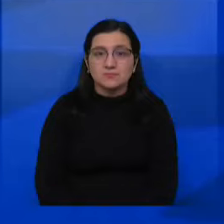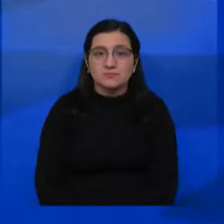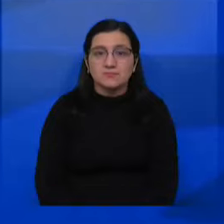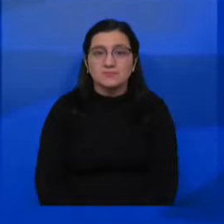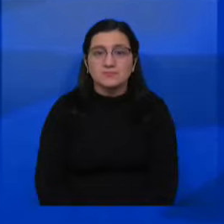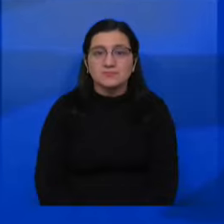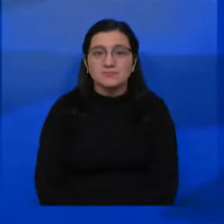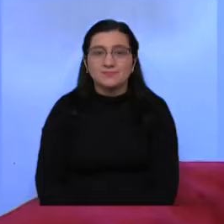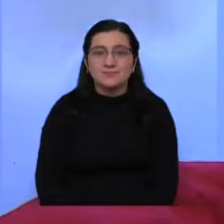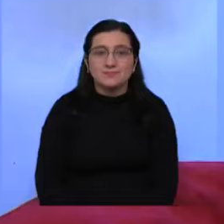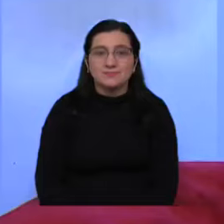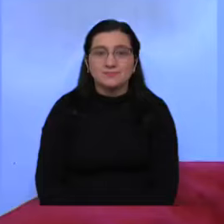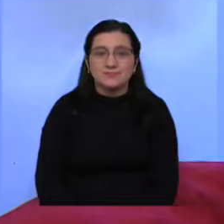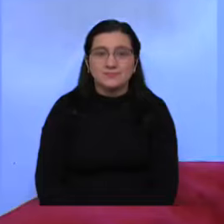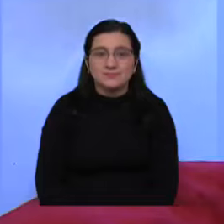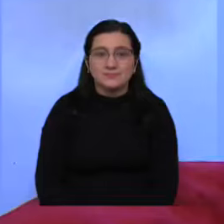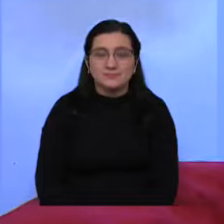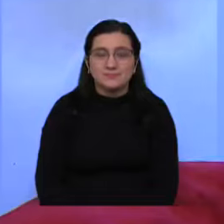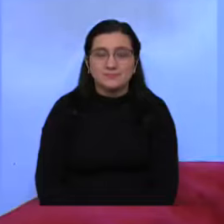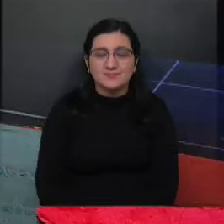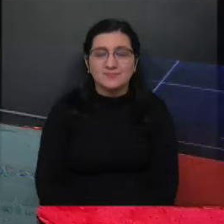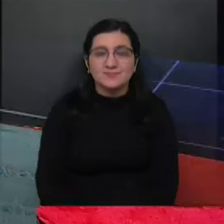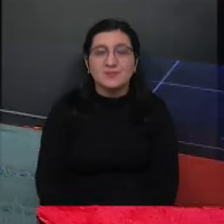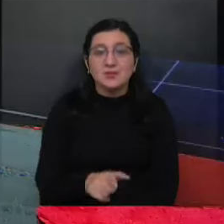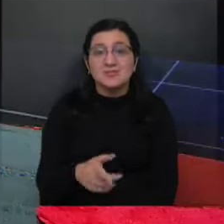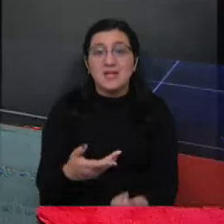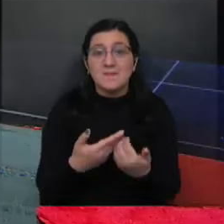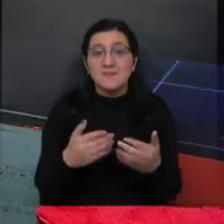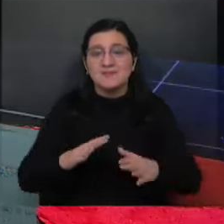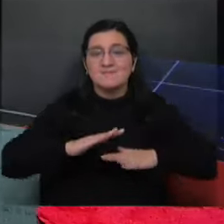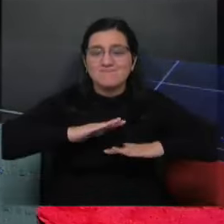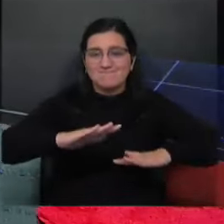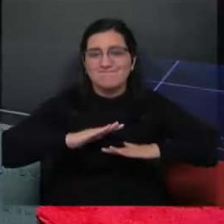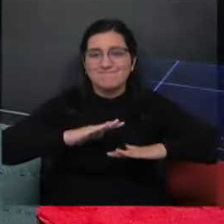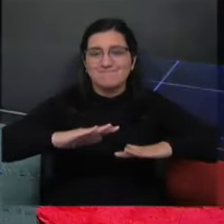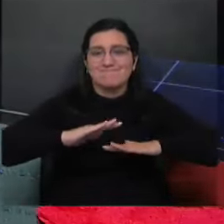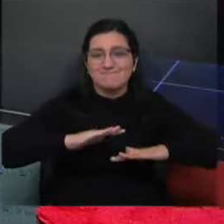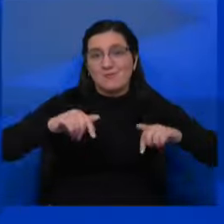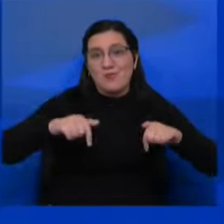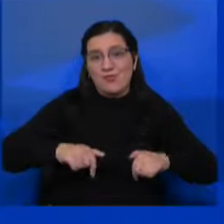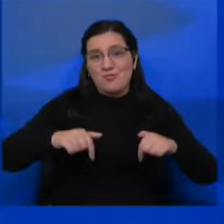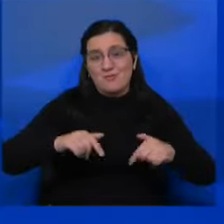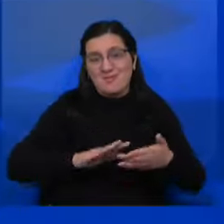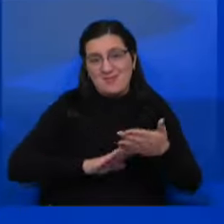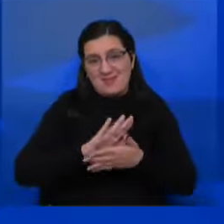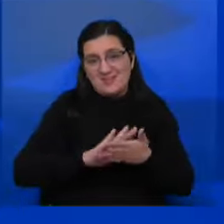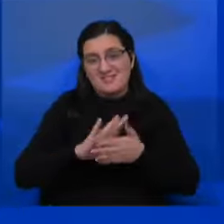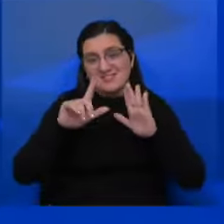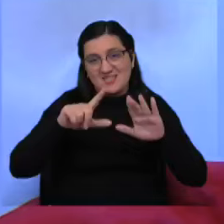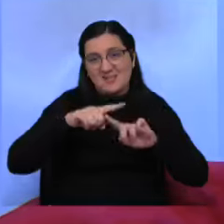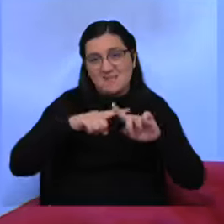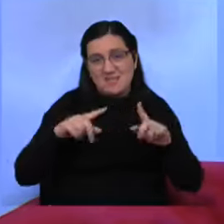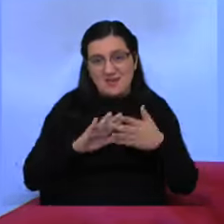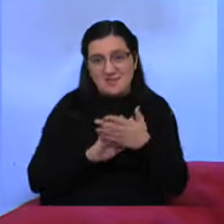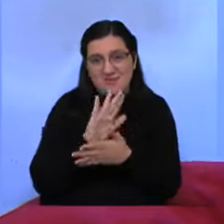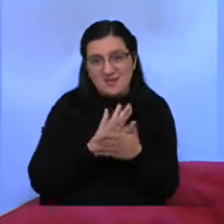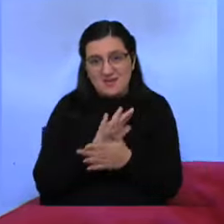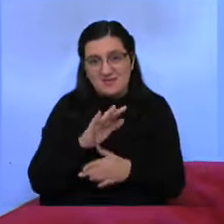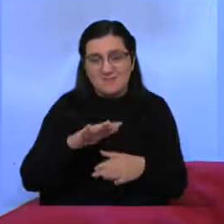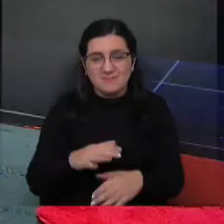mé querías Ho esta fue con la que arrancamos el entrenamiento el calentamiento de hoy señores señores 7:30 de la mañana nos pone a